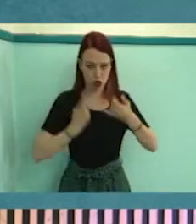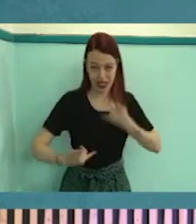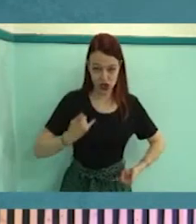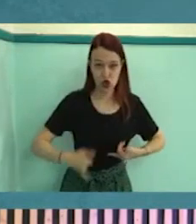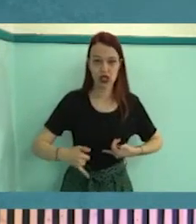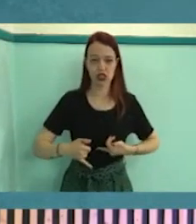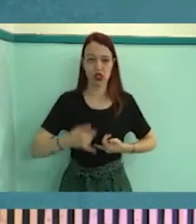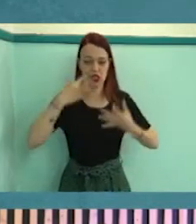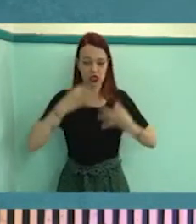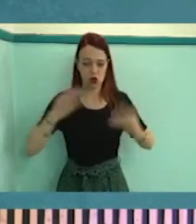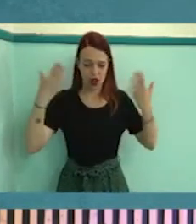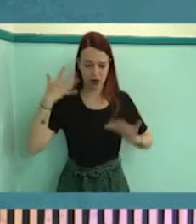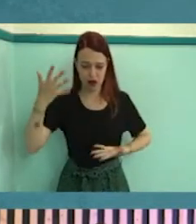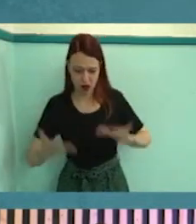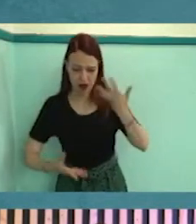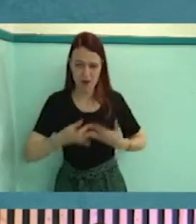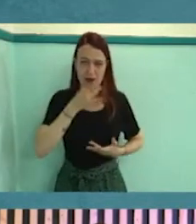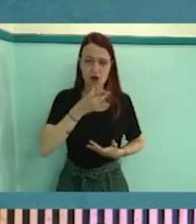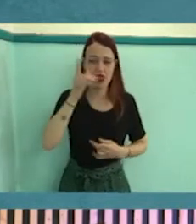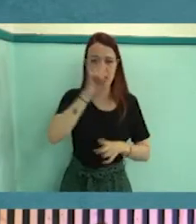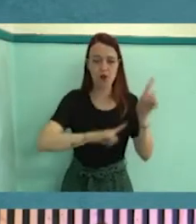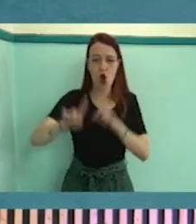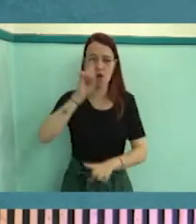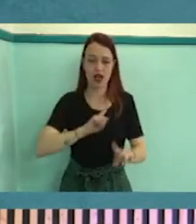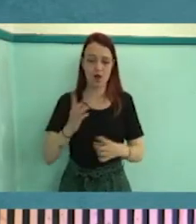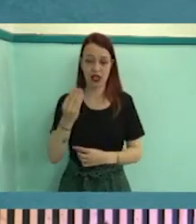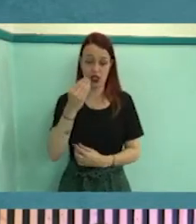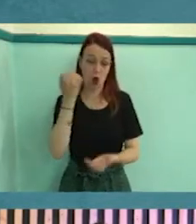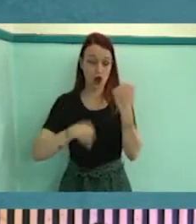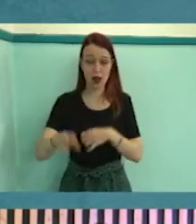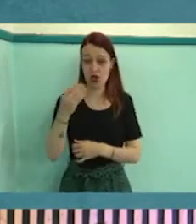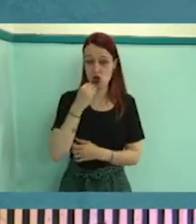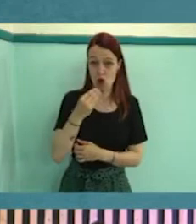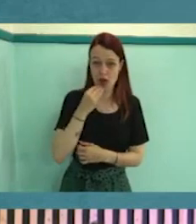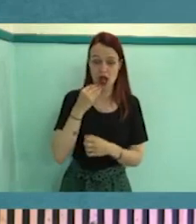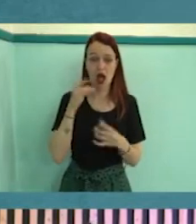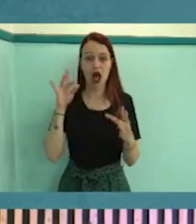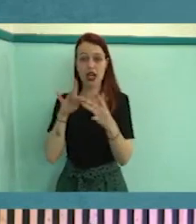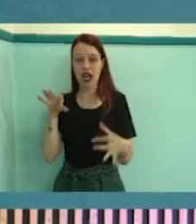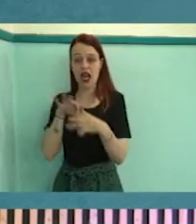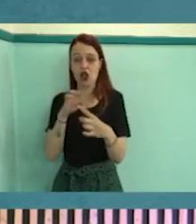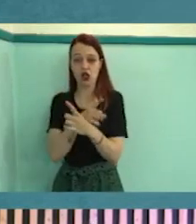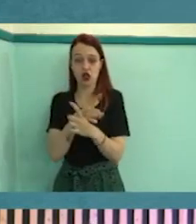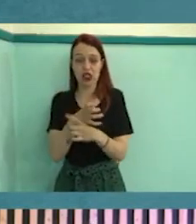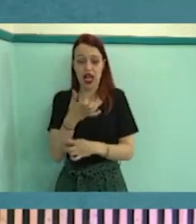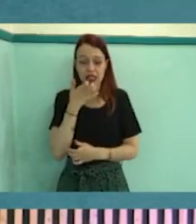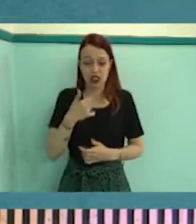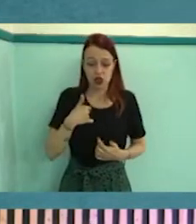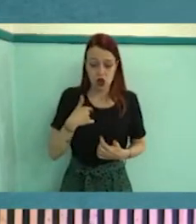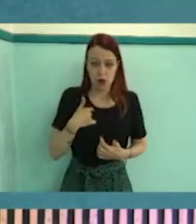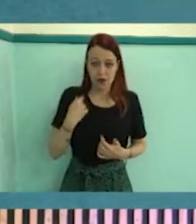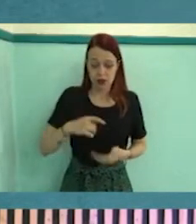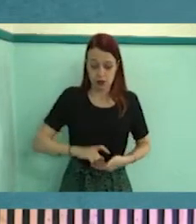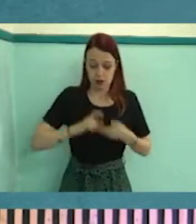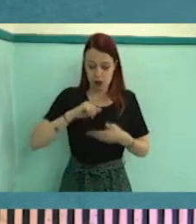complejos trastorno de conducta alimentaria del que hablaremos un poquito más adelante relaciones tóxicas no cuando al final yo no sé ponerme en esa estima no